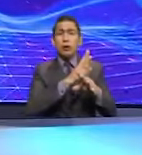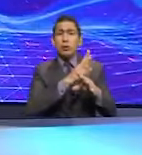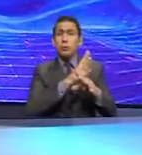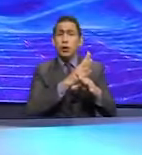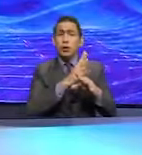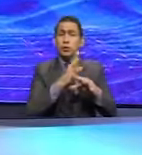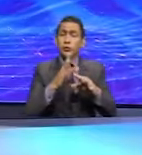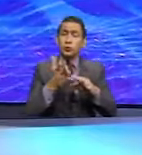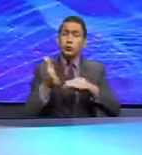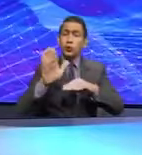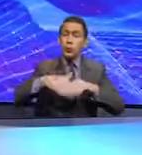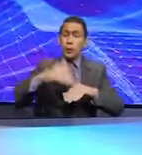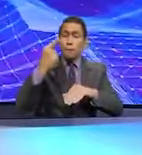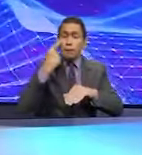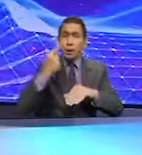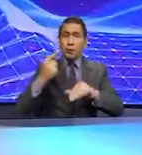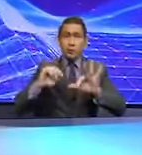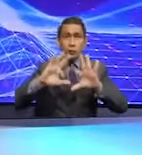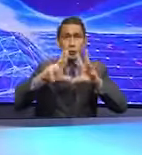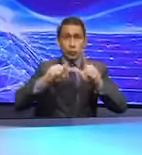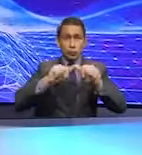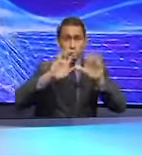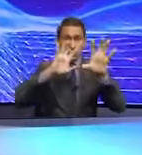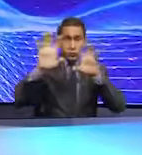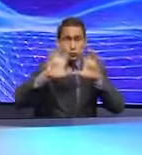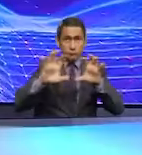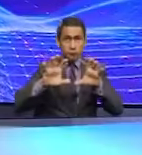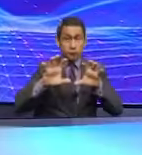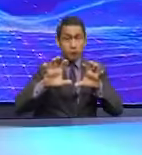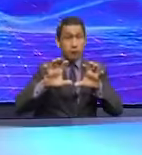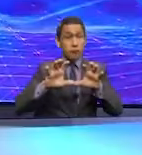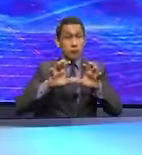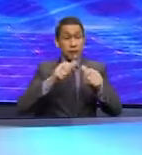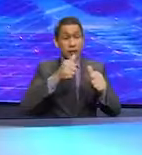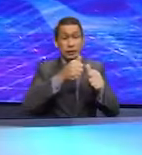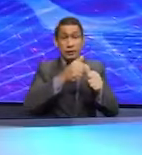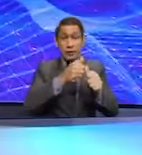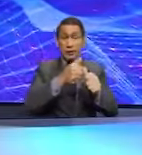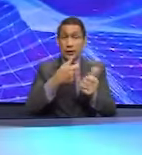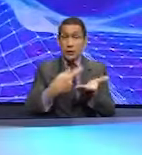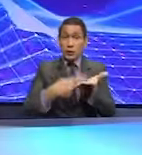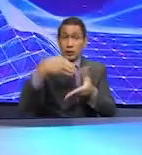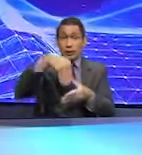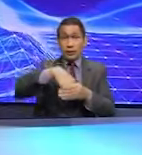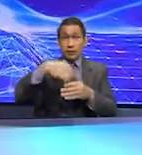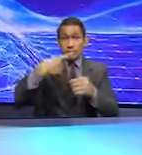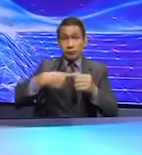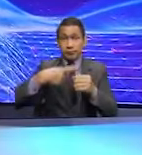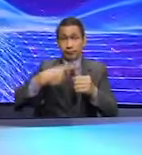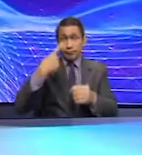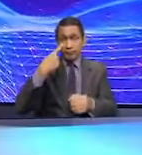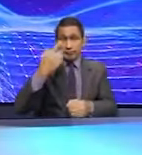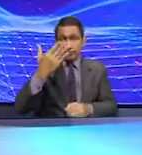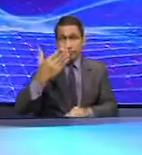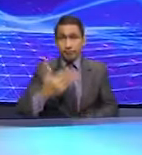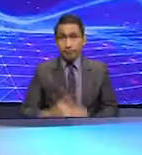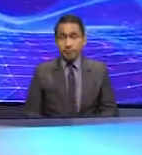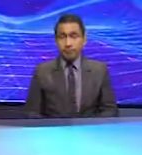La comparecencia está prevista para este miércoles en Quito. Daniel Borja con más información.